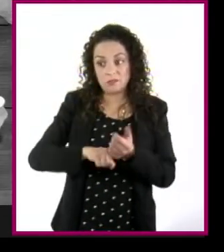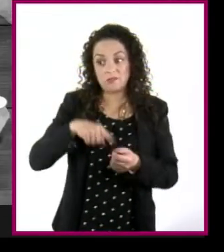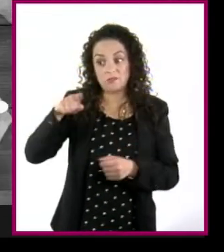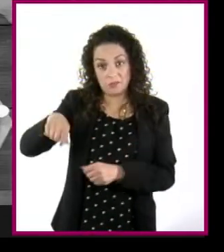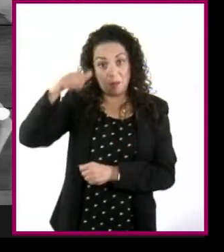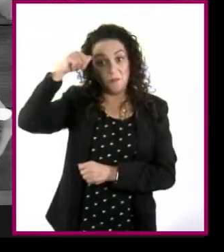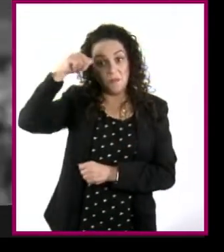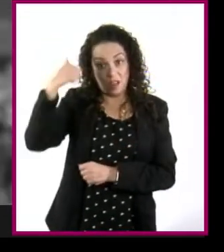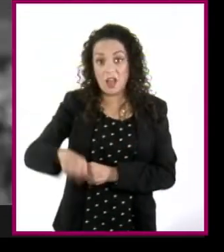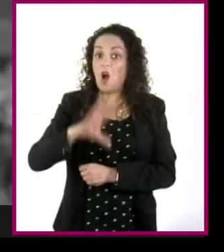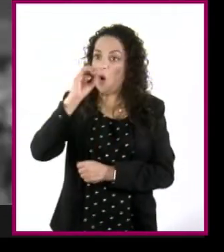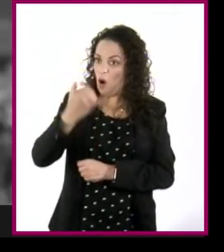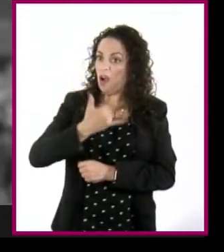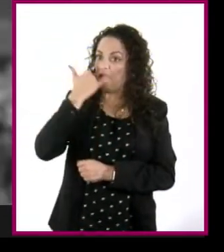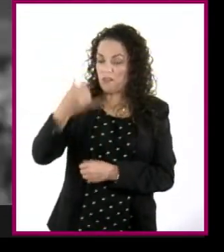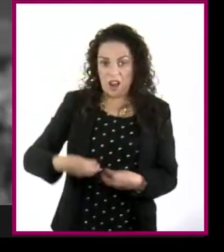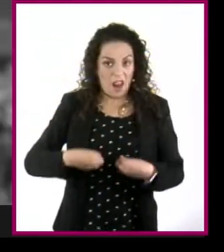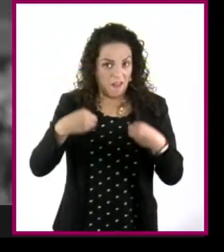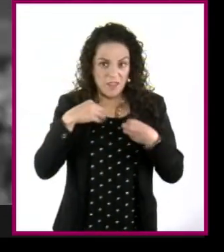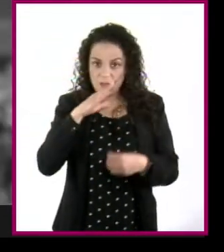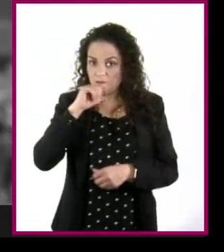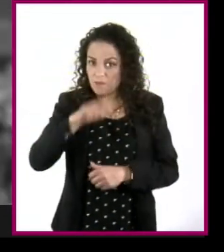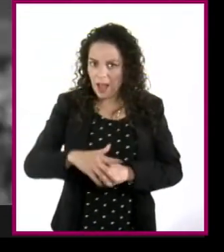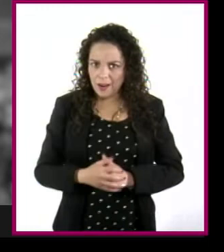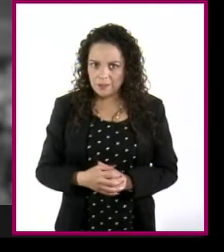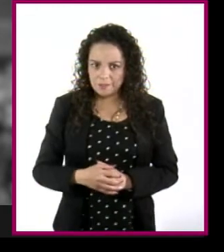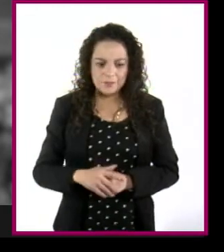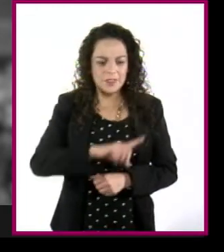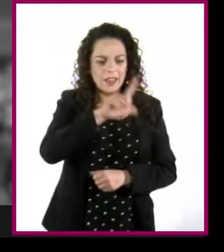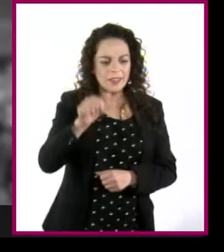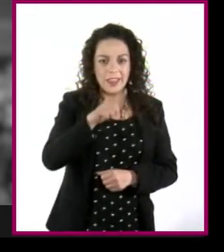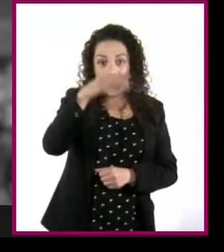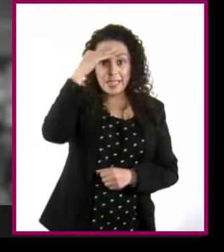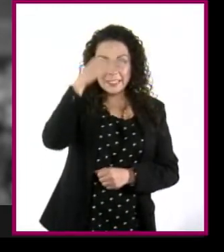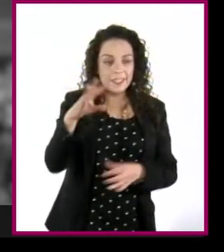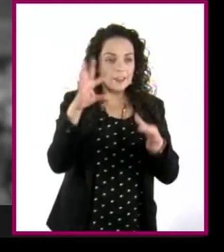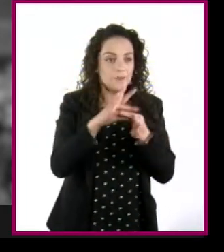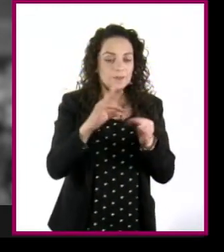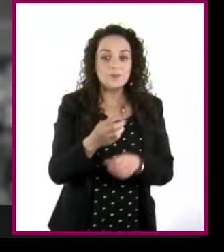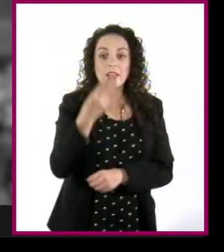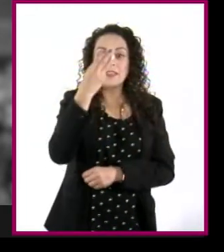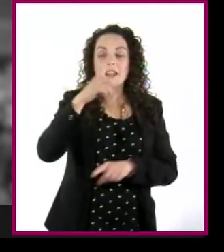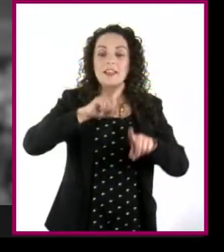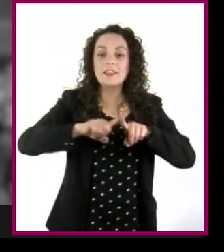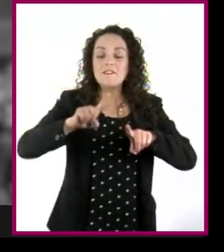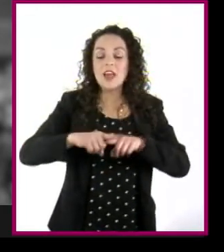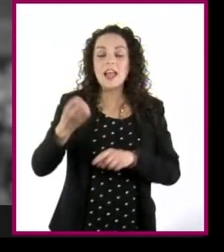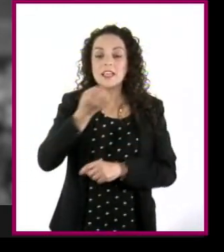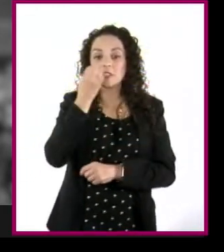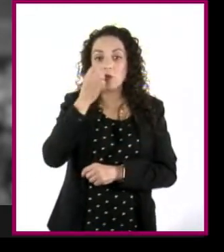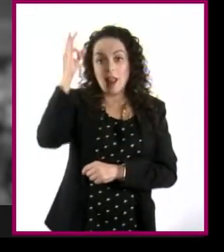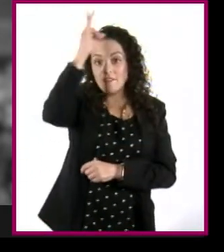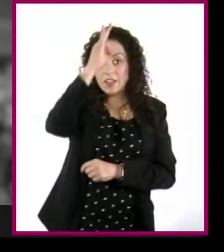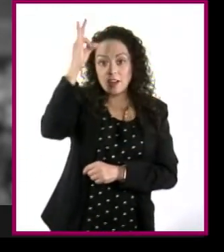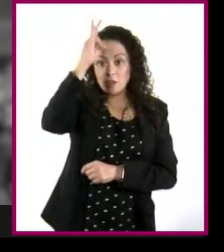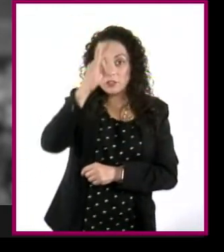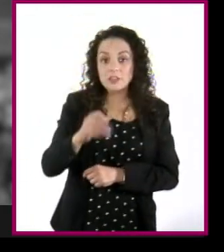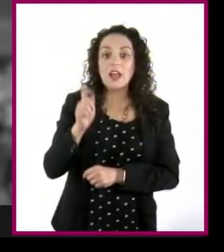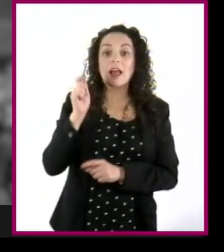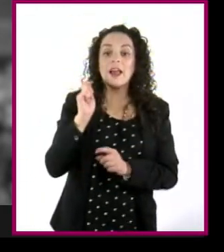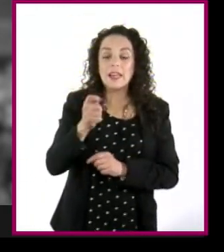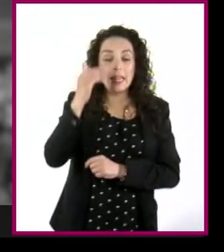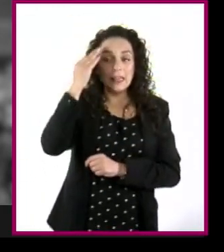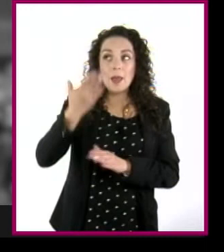en el pecado. Luego el señor Villasana nos contó de 3 de las diferentes escuelas filosóficas que se desarrollaron en el